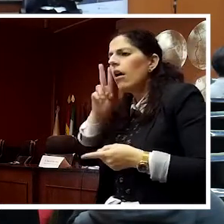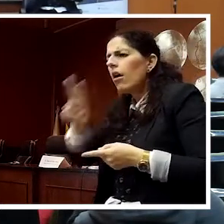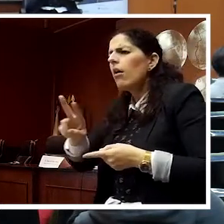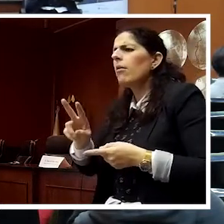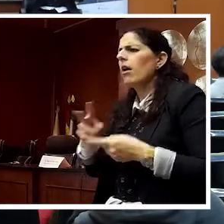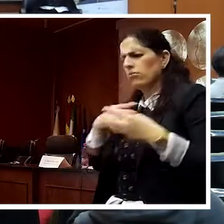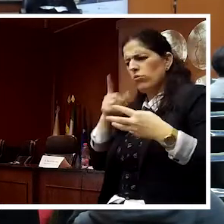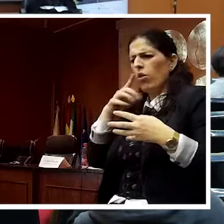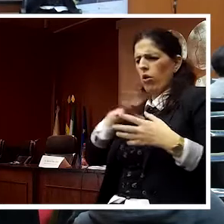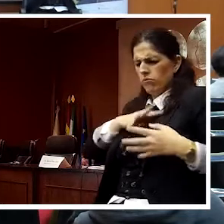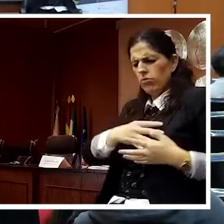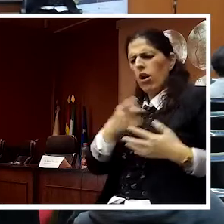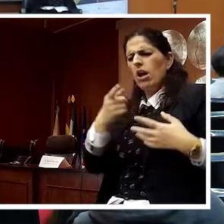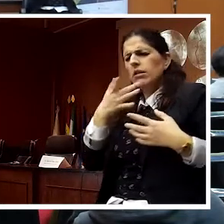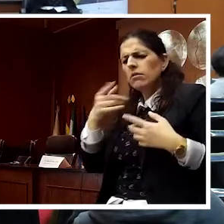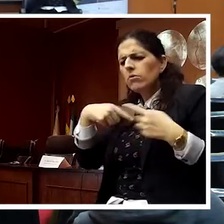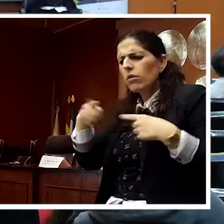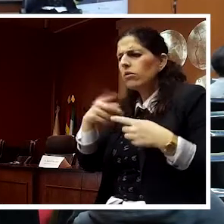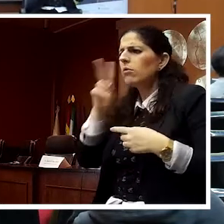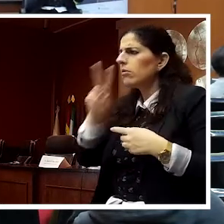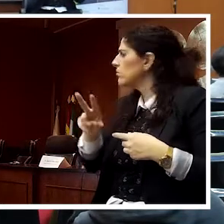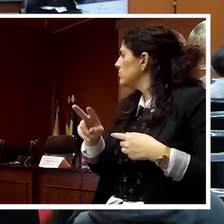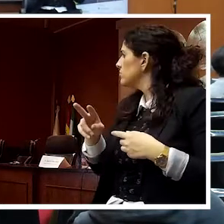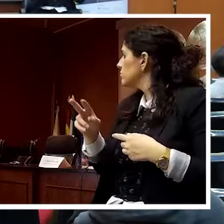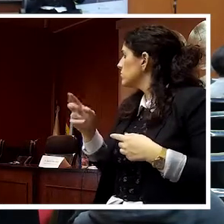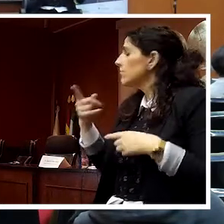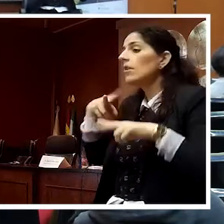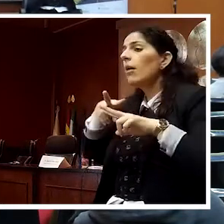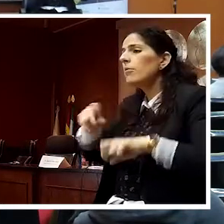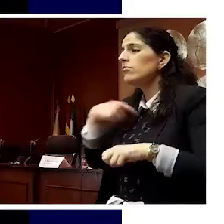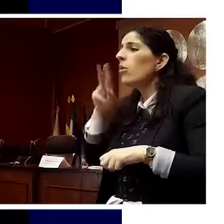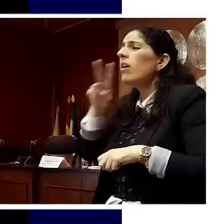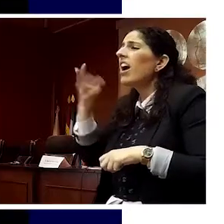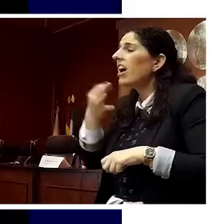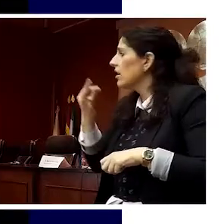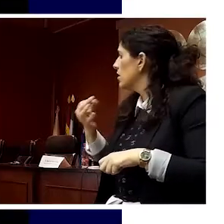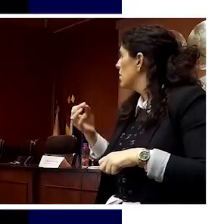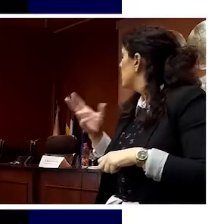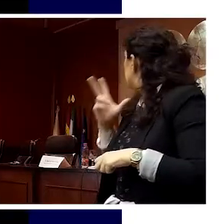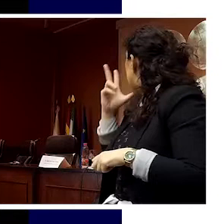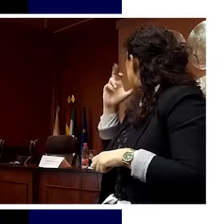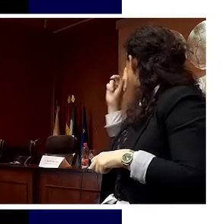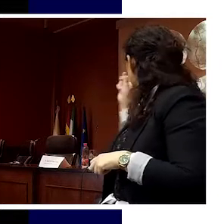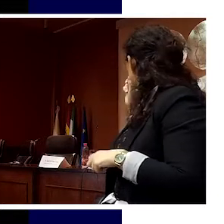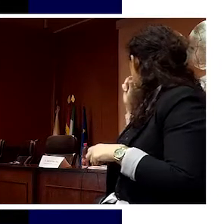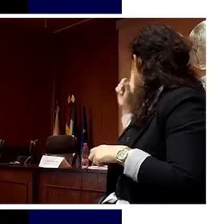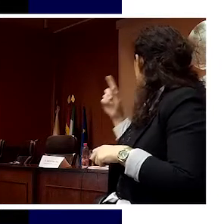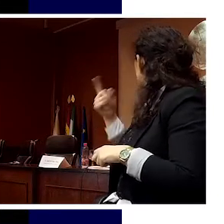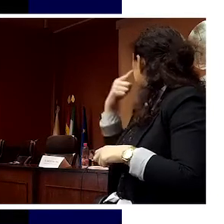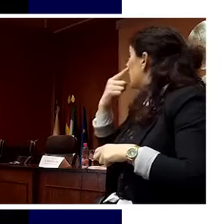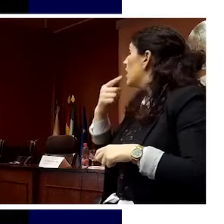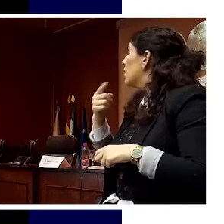árbol coronario, pues vean la situación basal que observamos, una cosa absolutamente insólita,